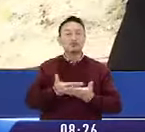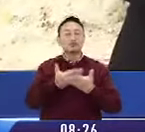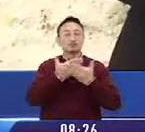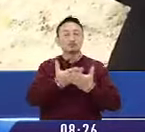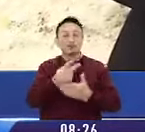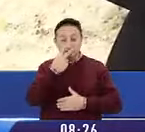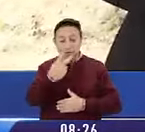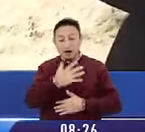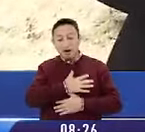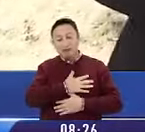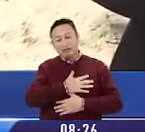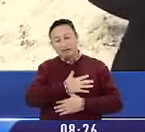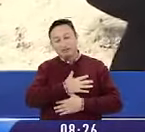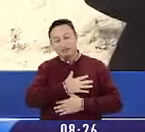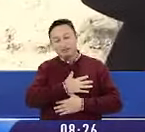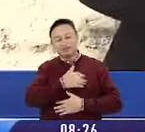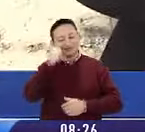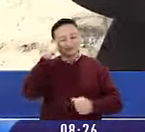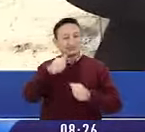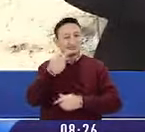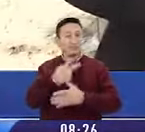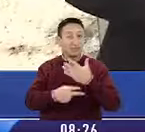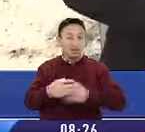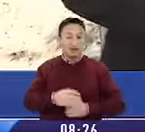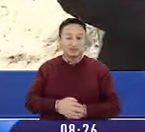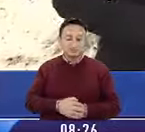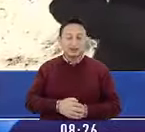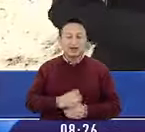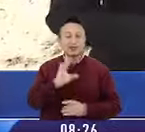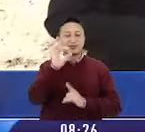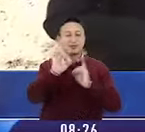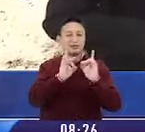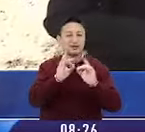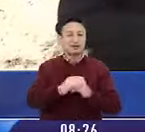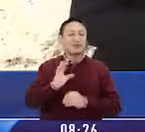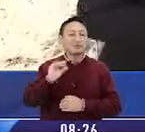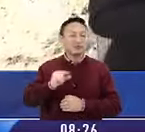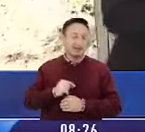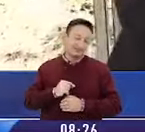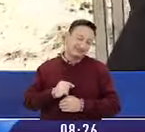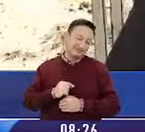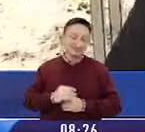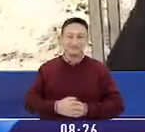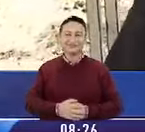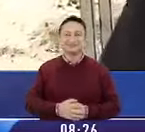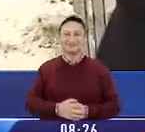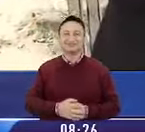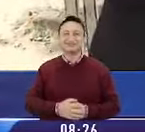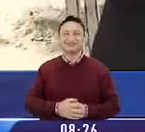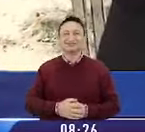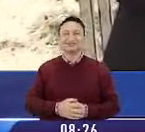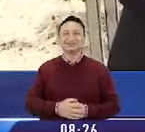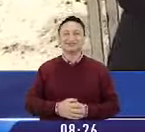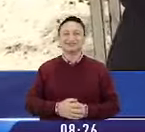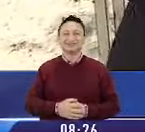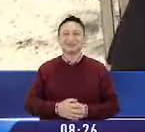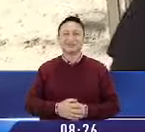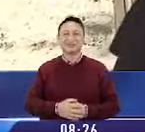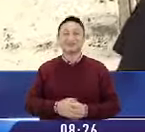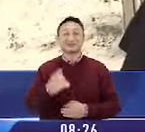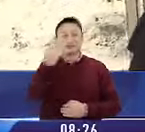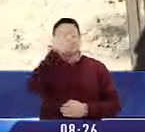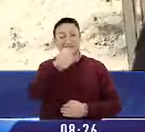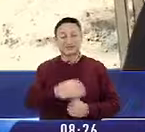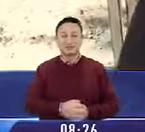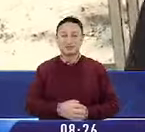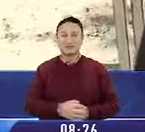lo vea en su cuarto se va a acordar de su hijo, del detalle tan bonito que tuvo con su madre. Y este corazón nunca se les va a terminar. ¡Qué lindo!